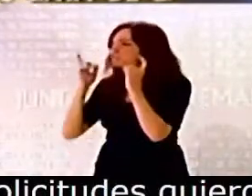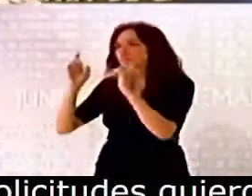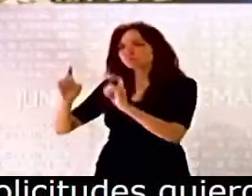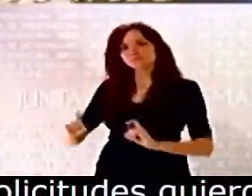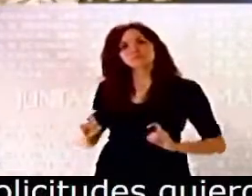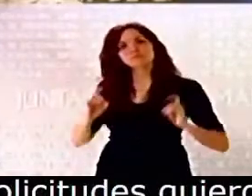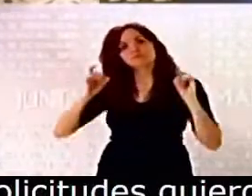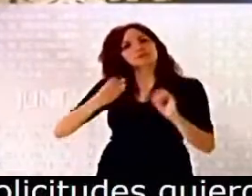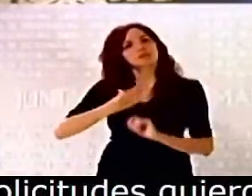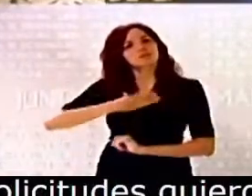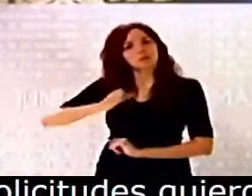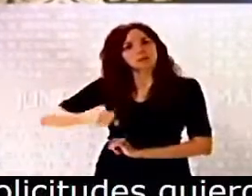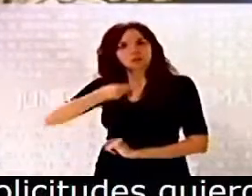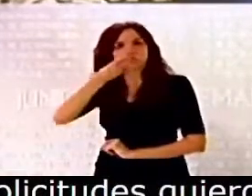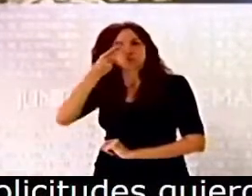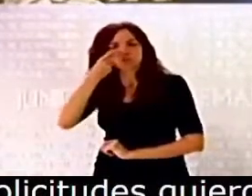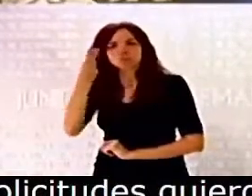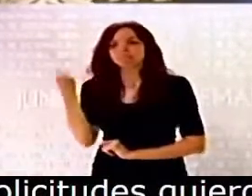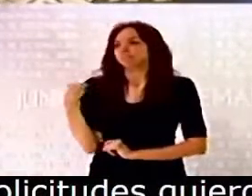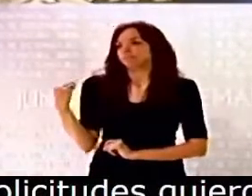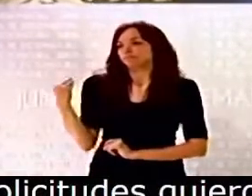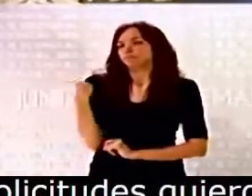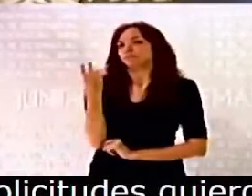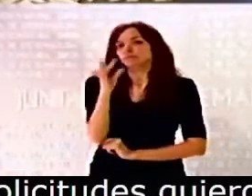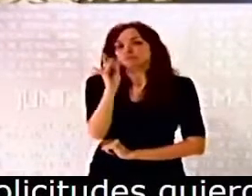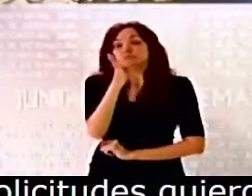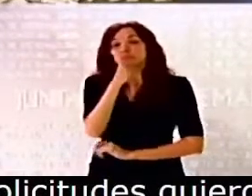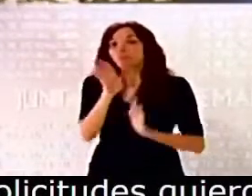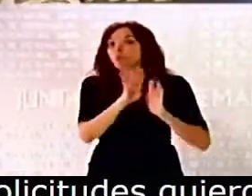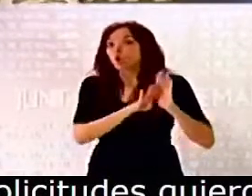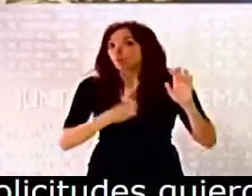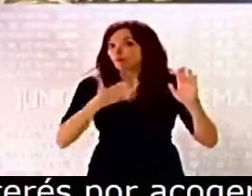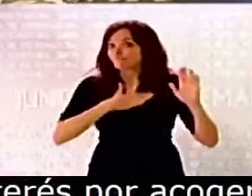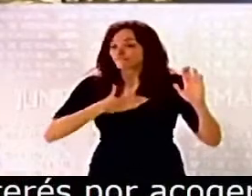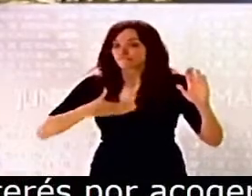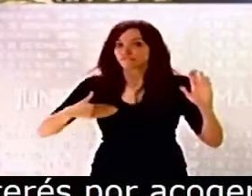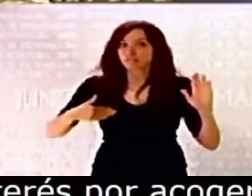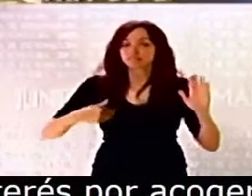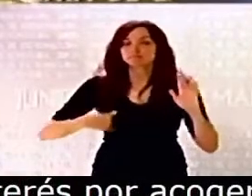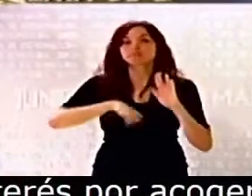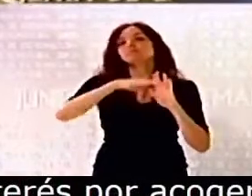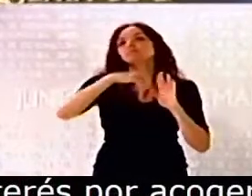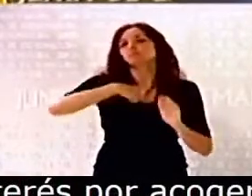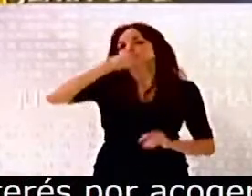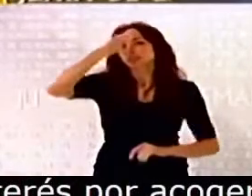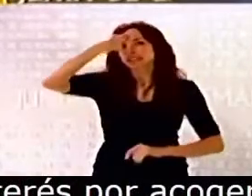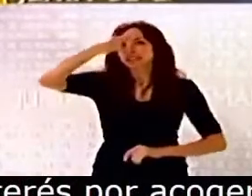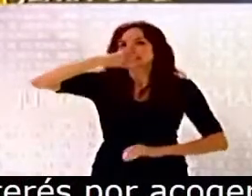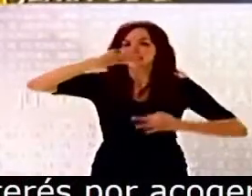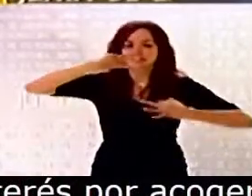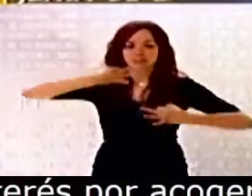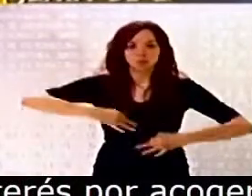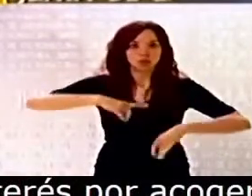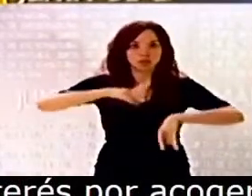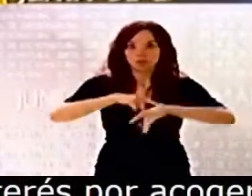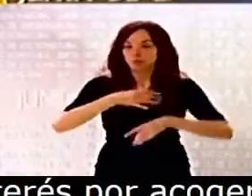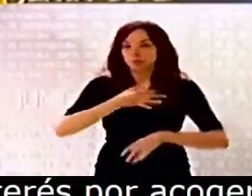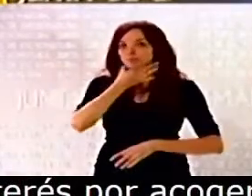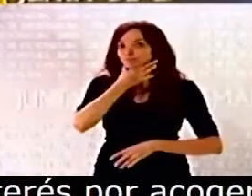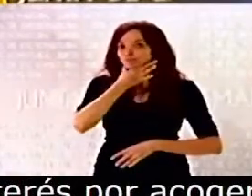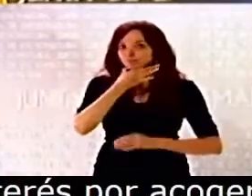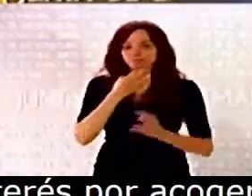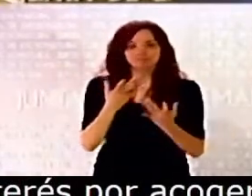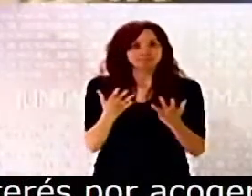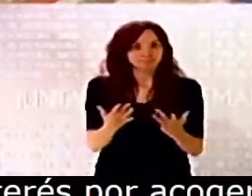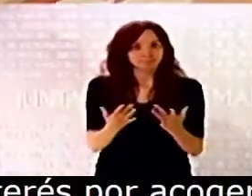y el interés que han mostrado por acogerse a un programa que sé mejor que nadie que lo vamos a tener que poner en marcha en tiempo récord. Y